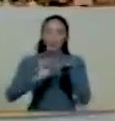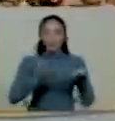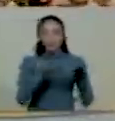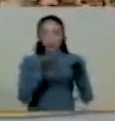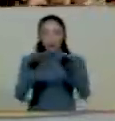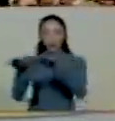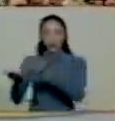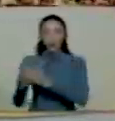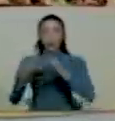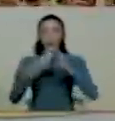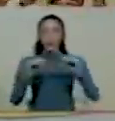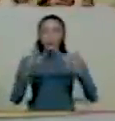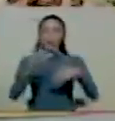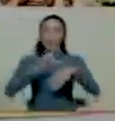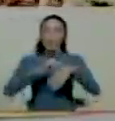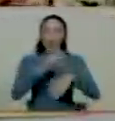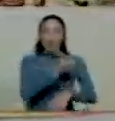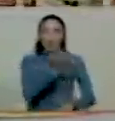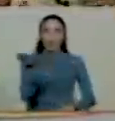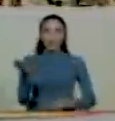científica.